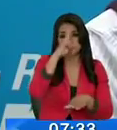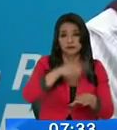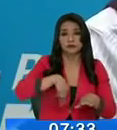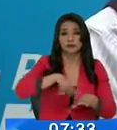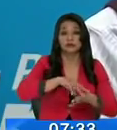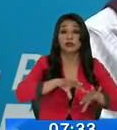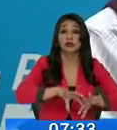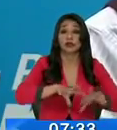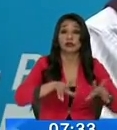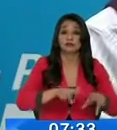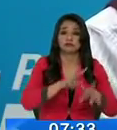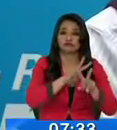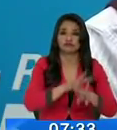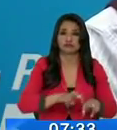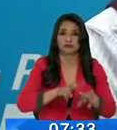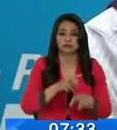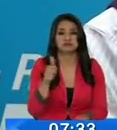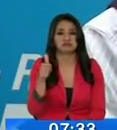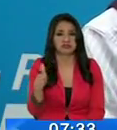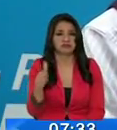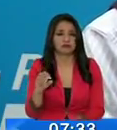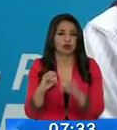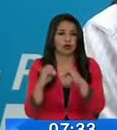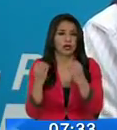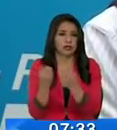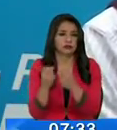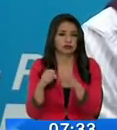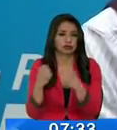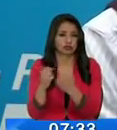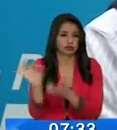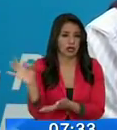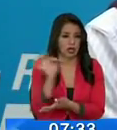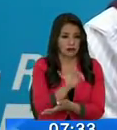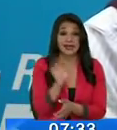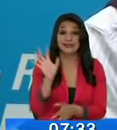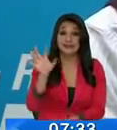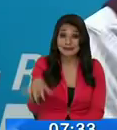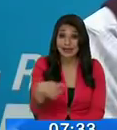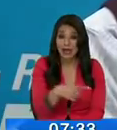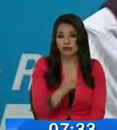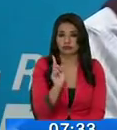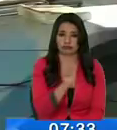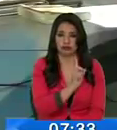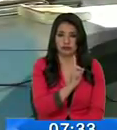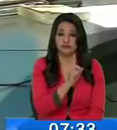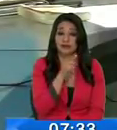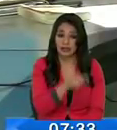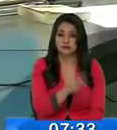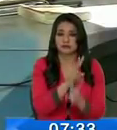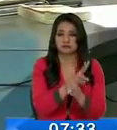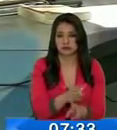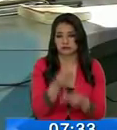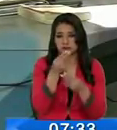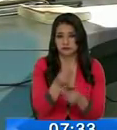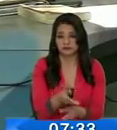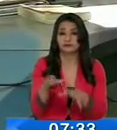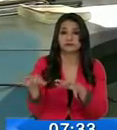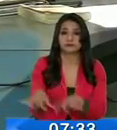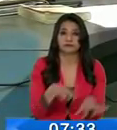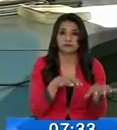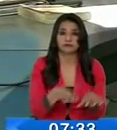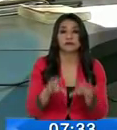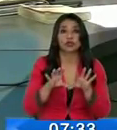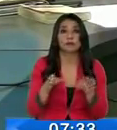Anticorrupción, designada por las organizaciones sociales, no es del Estado ecuatoriano. Y está con nosotros el coordinador de la Comisión